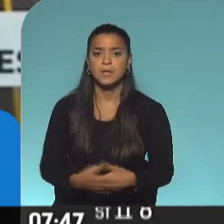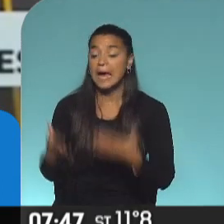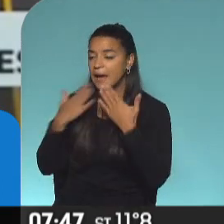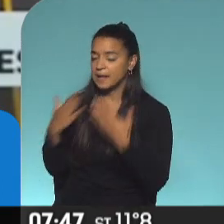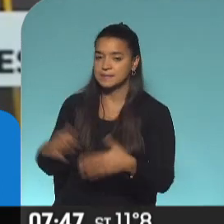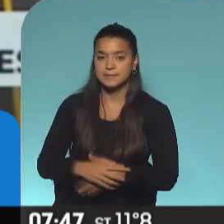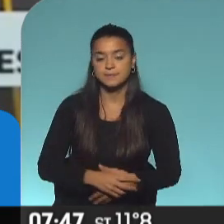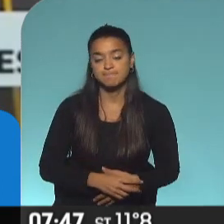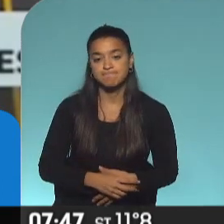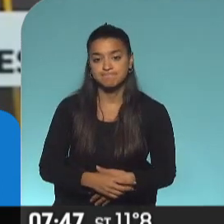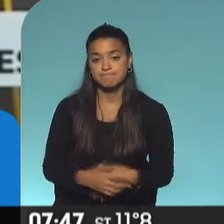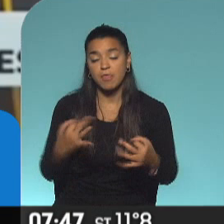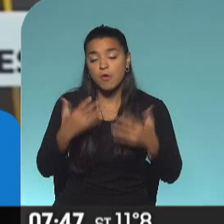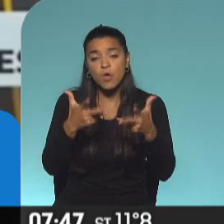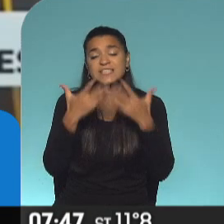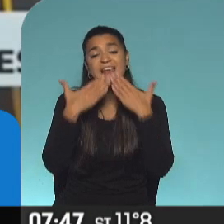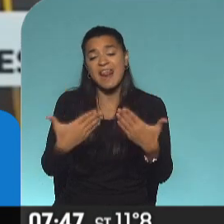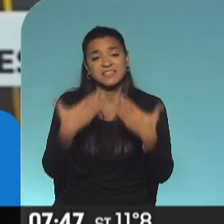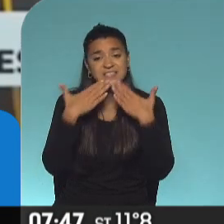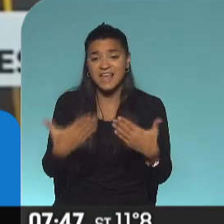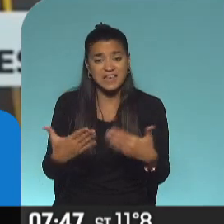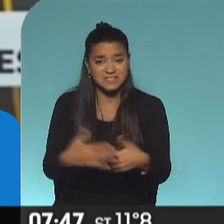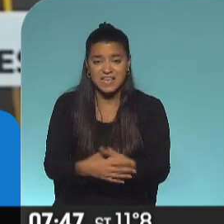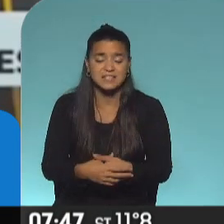Gracias. Le tengo que decir gracias. Gracias a...